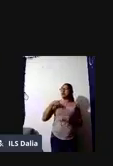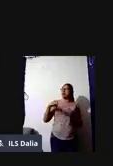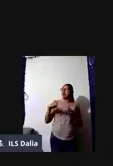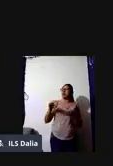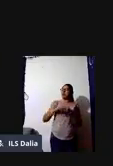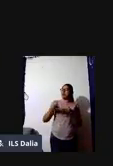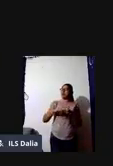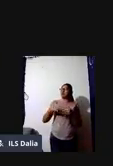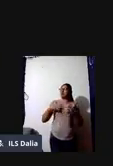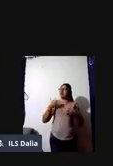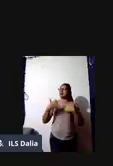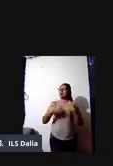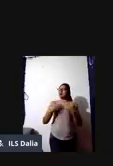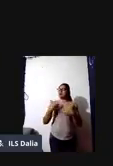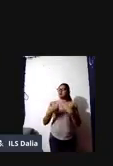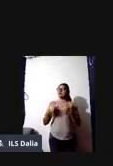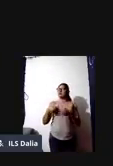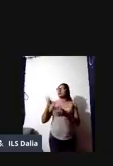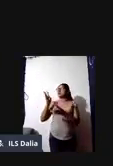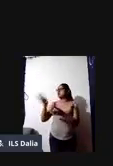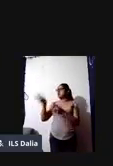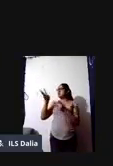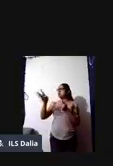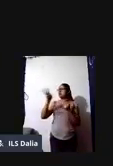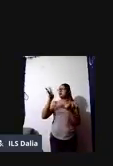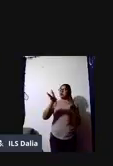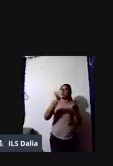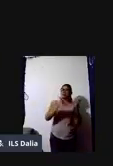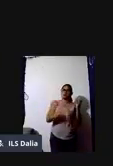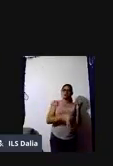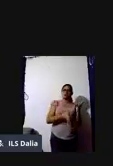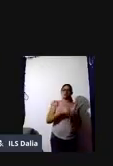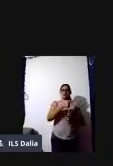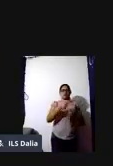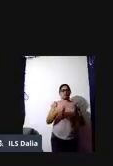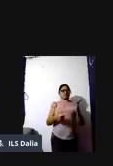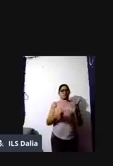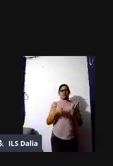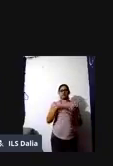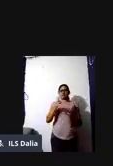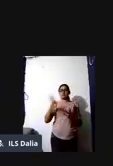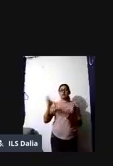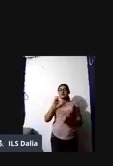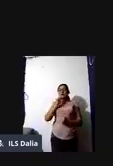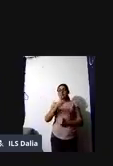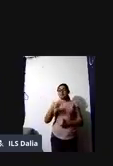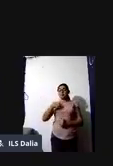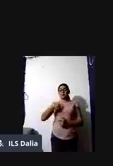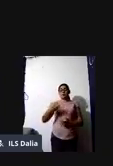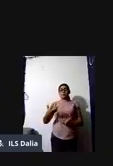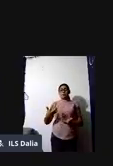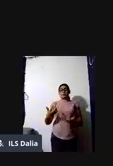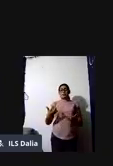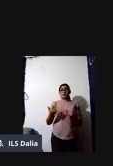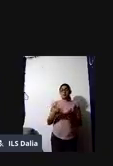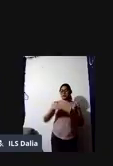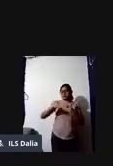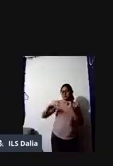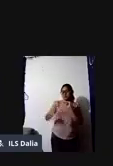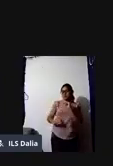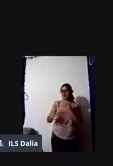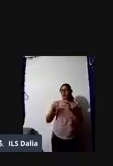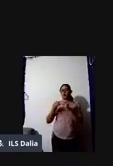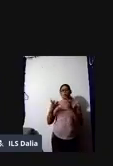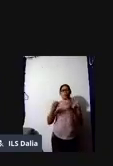Oye, sí, ya regañé a fulana, ya regañé a fulano, ya regañé a sultano, ya también me comí a mis subordinados o a mis colegas o